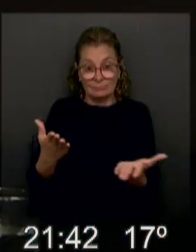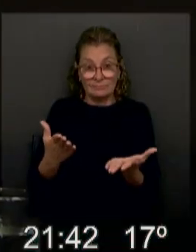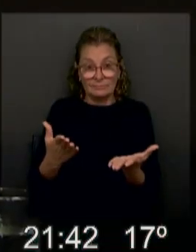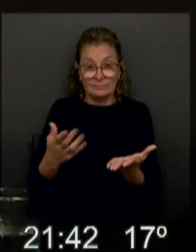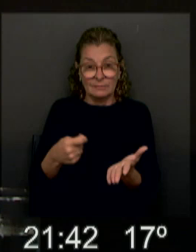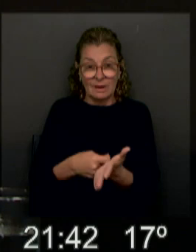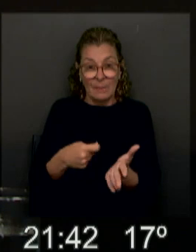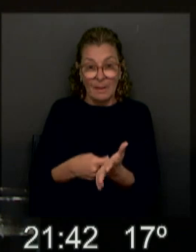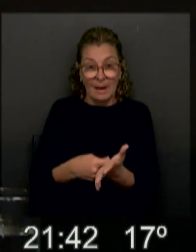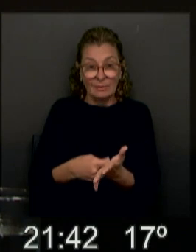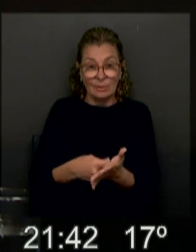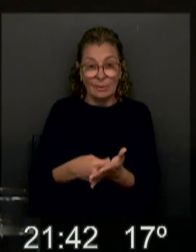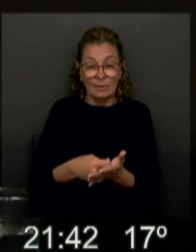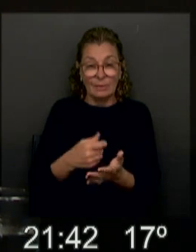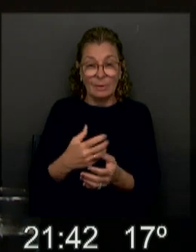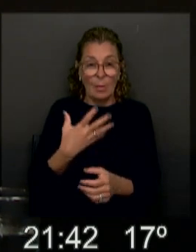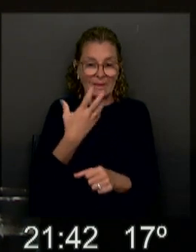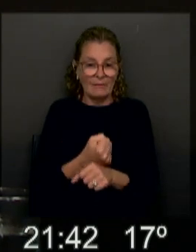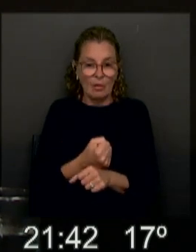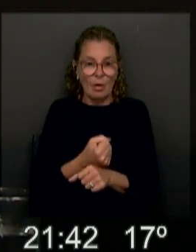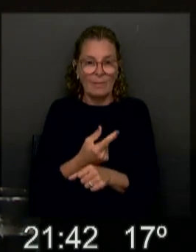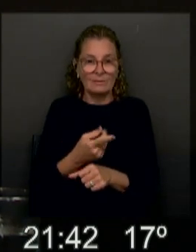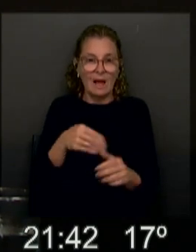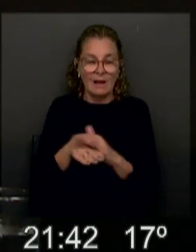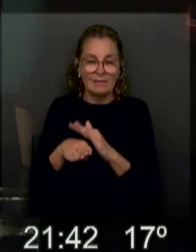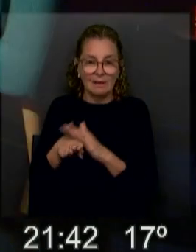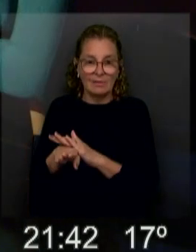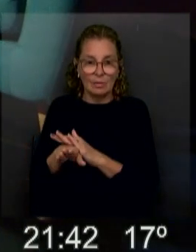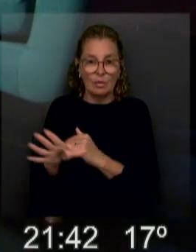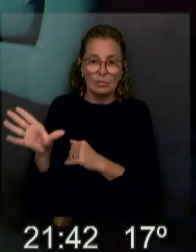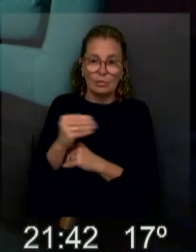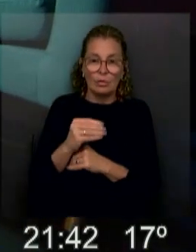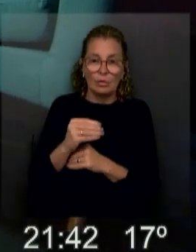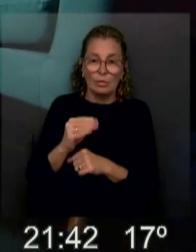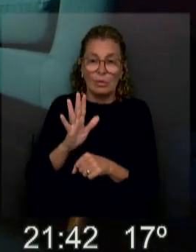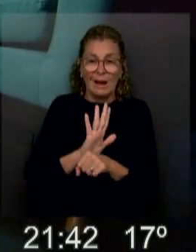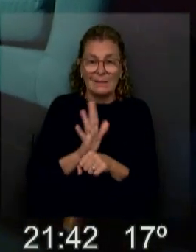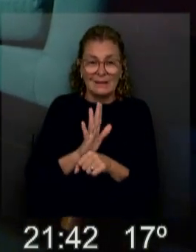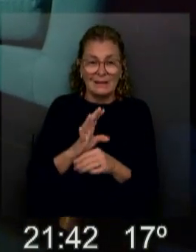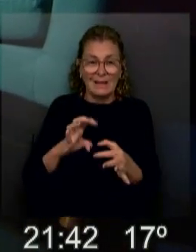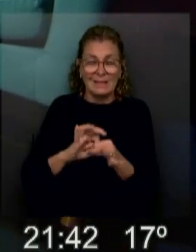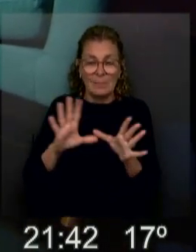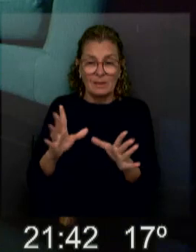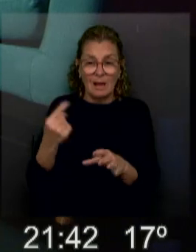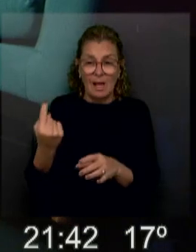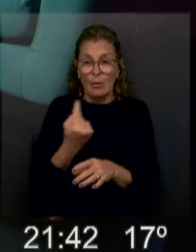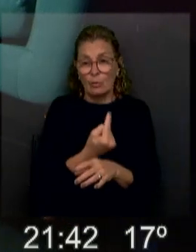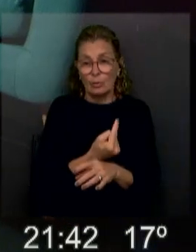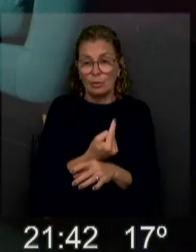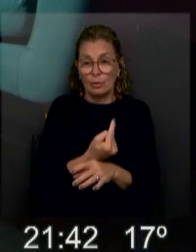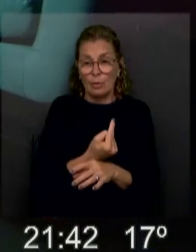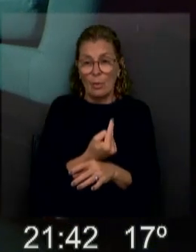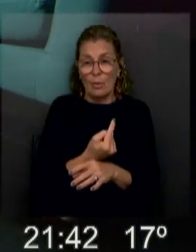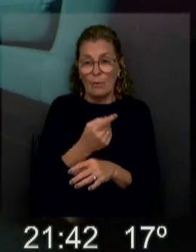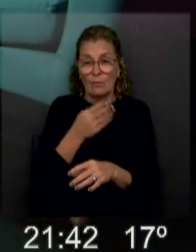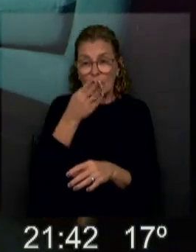le estás pagando al artista. Vos estás pagando la plataforma, o sea, tenés un acceso. Como que hoy son todos artistas independientes, porque cada uno tiene su propio usuario, tiene su propio